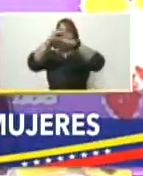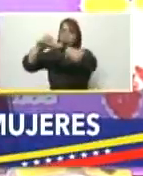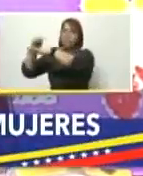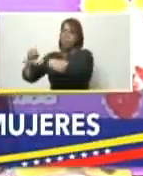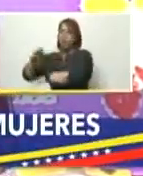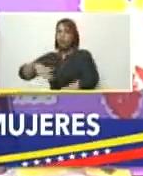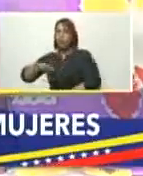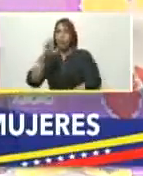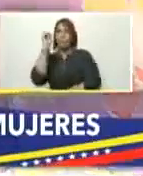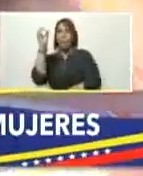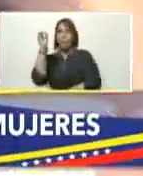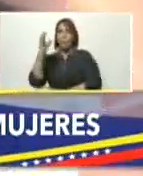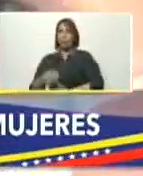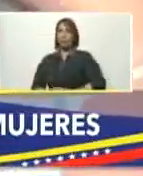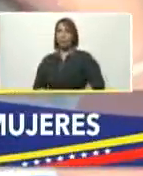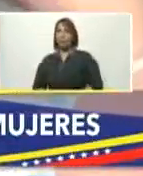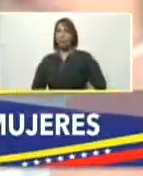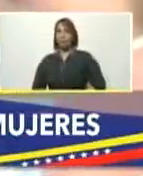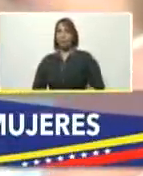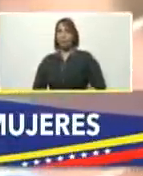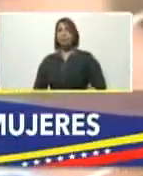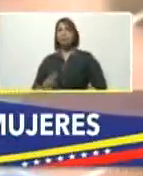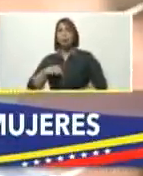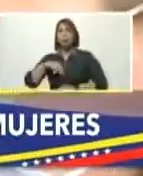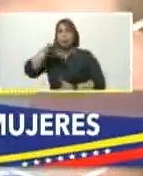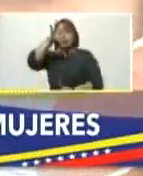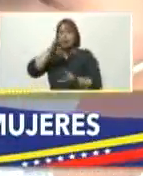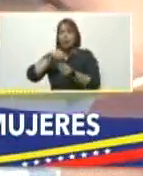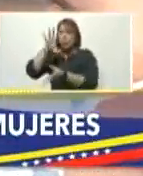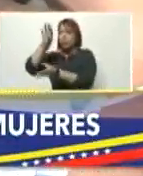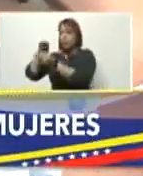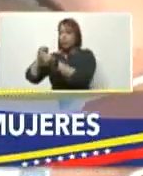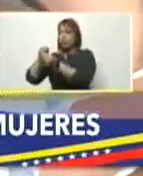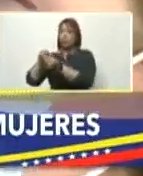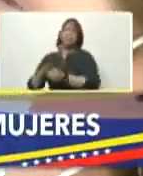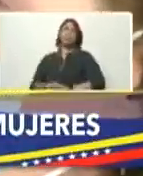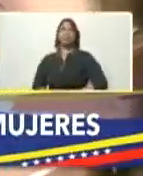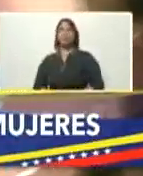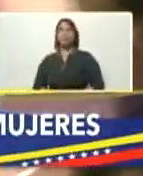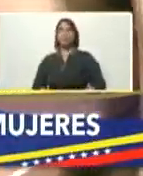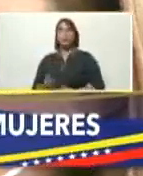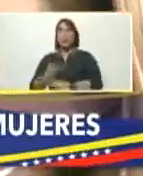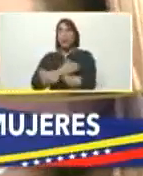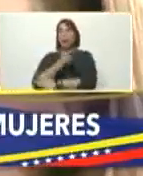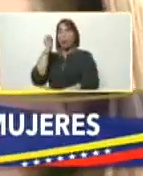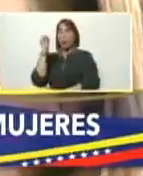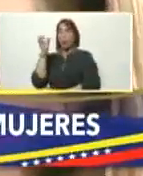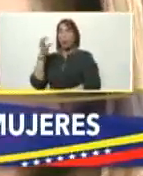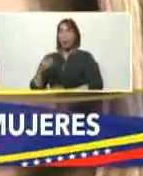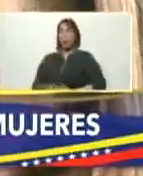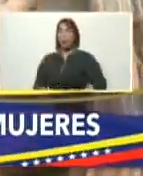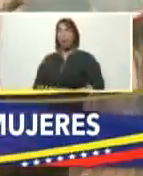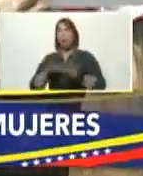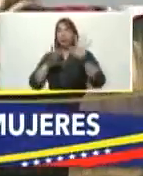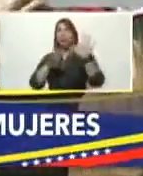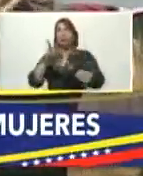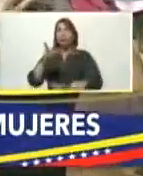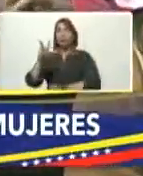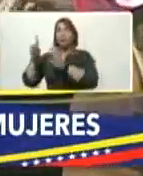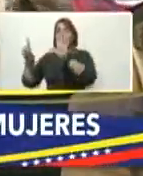estas asambleas. Estamos sistematizando de este precongreso, esta etapa de precongreso,